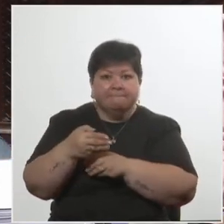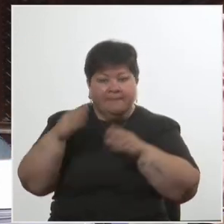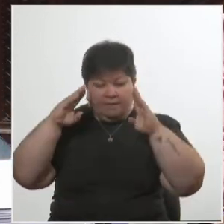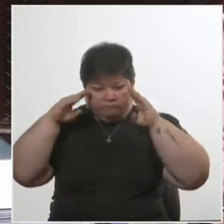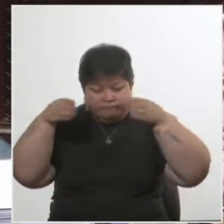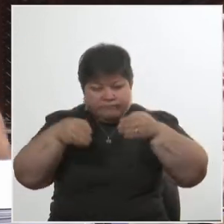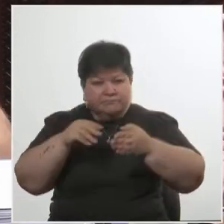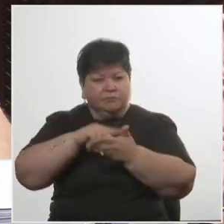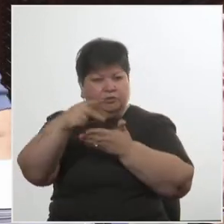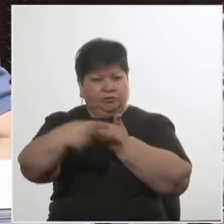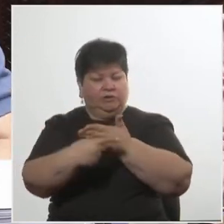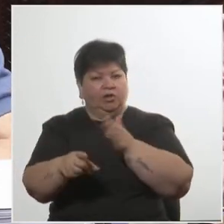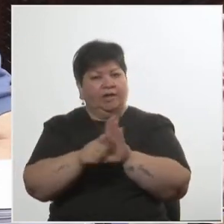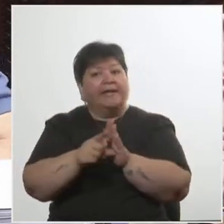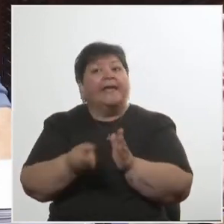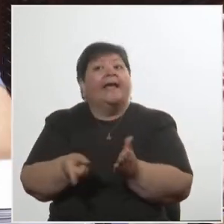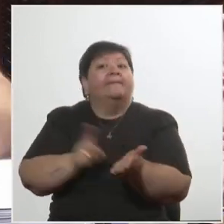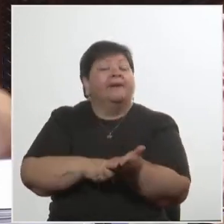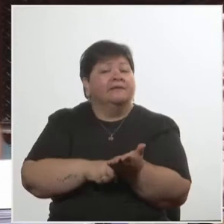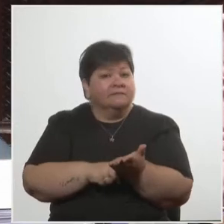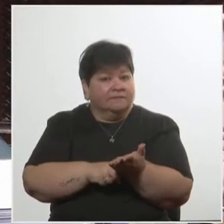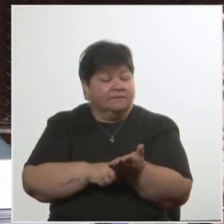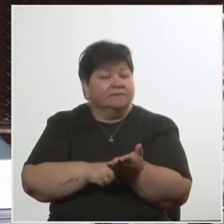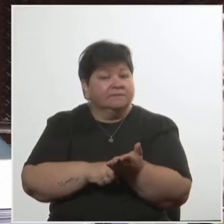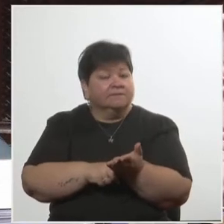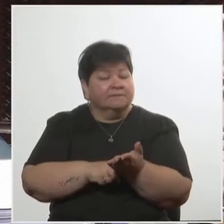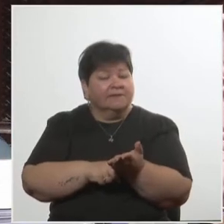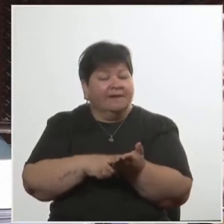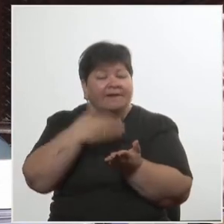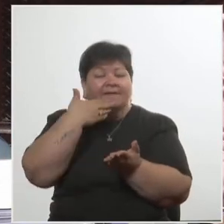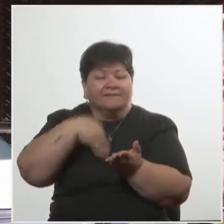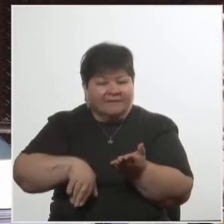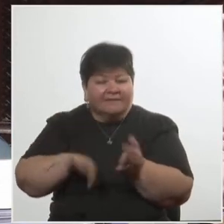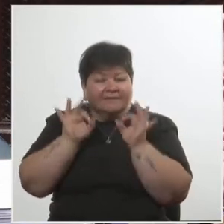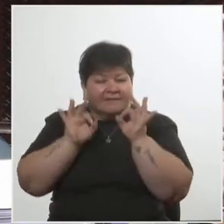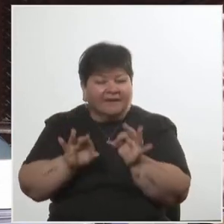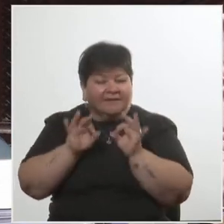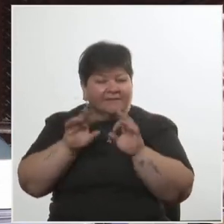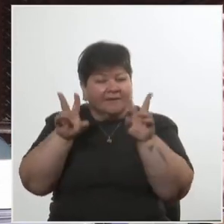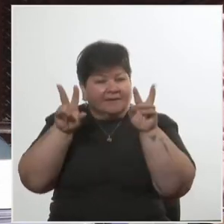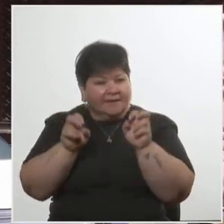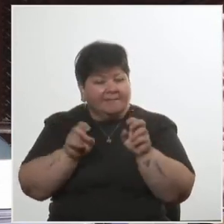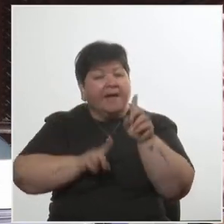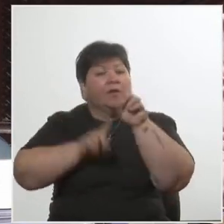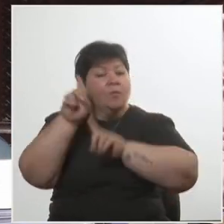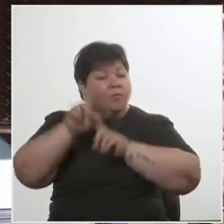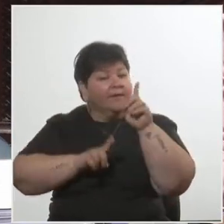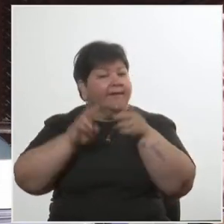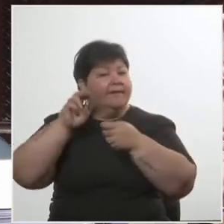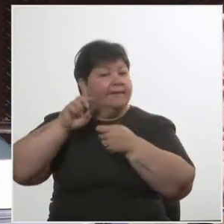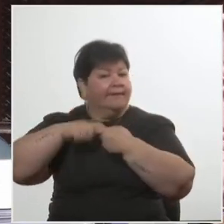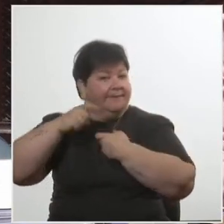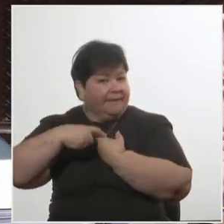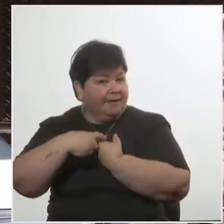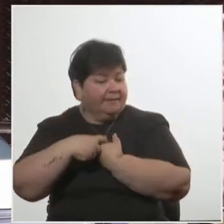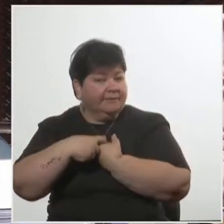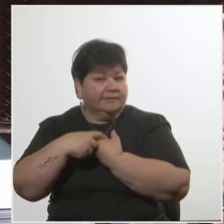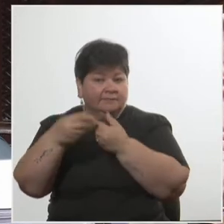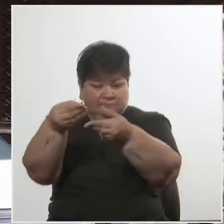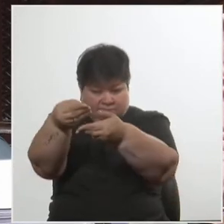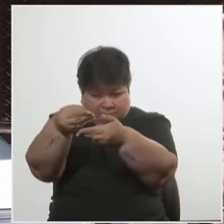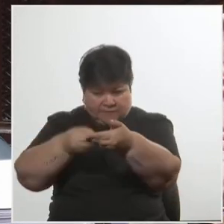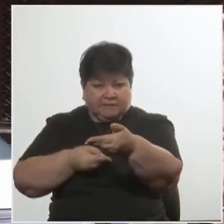de ley y digo más señora presidenta para poner este contexto Además este algunas gremiales recibieron el proyecto de ley